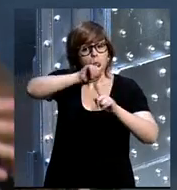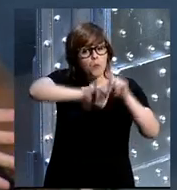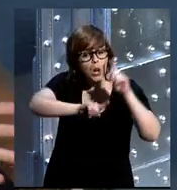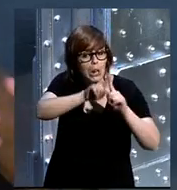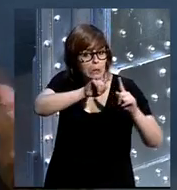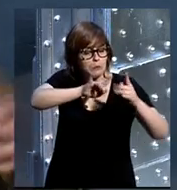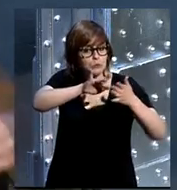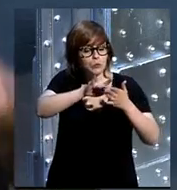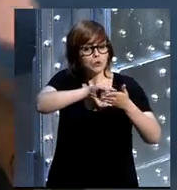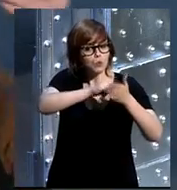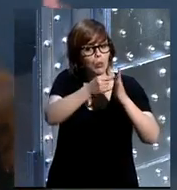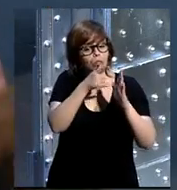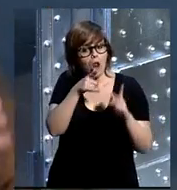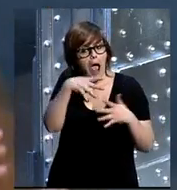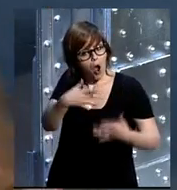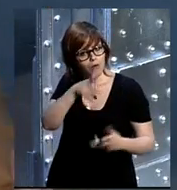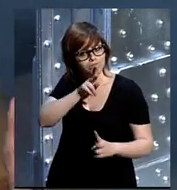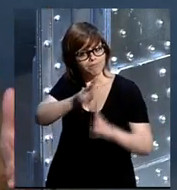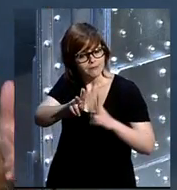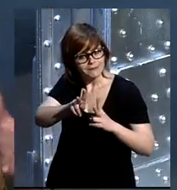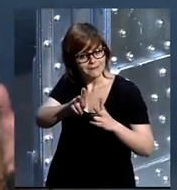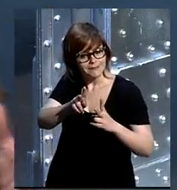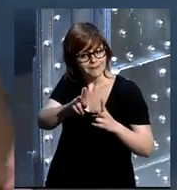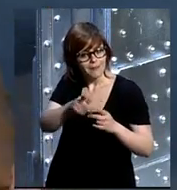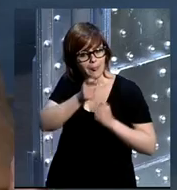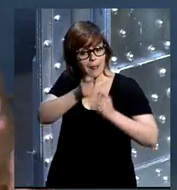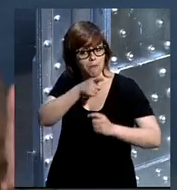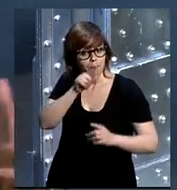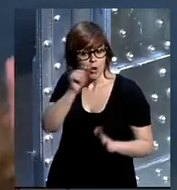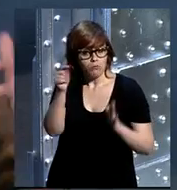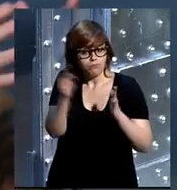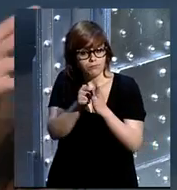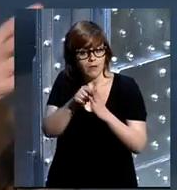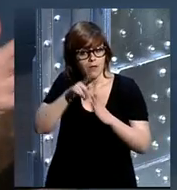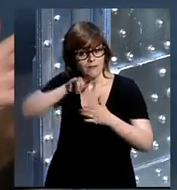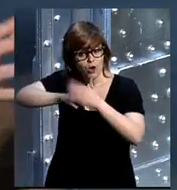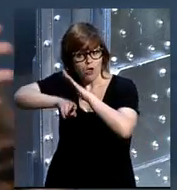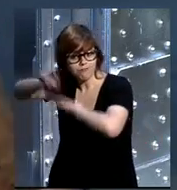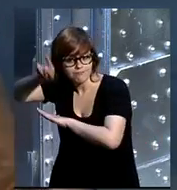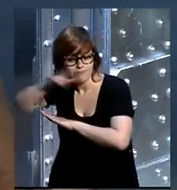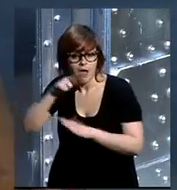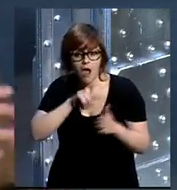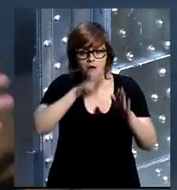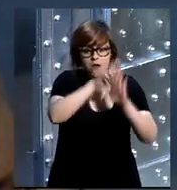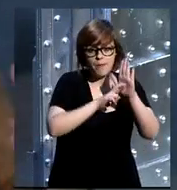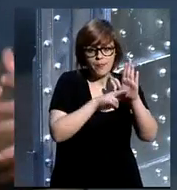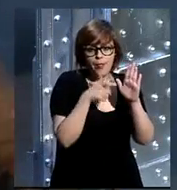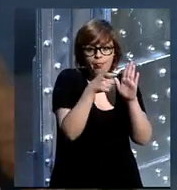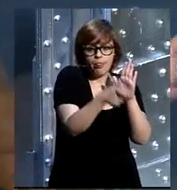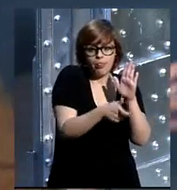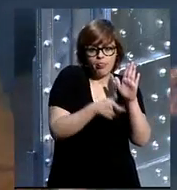una regulación que habría que modificar inmediatamente, etcétera. Es una